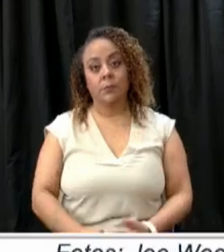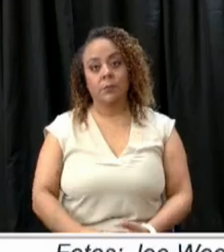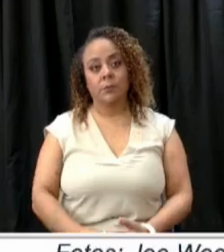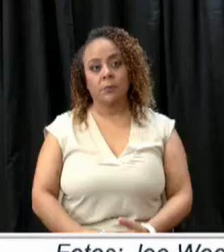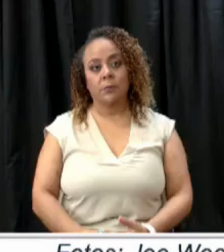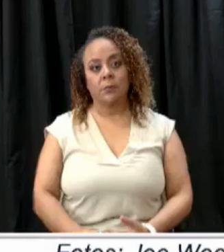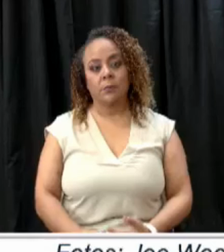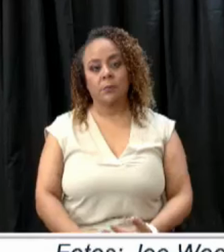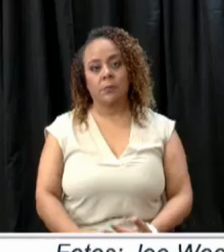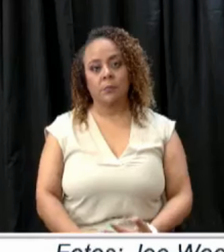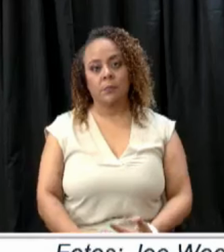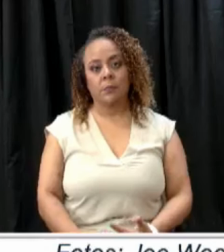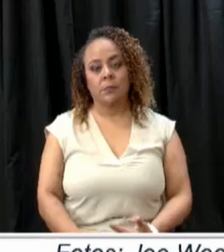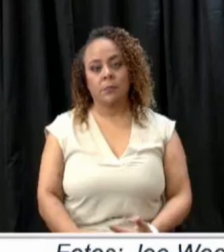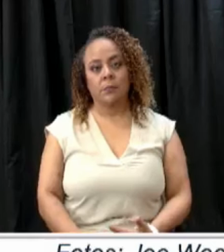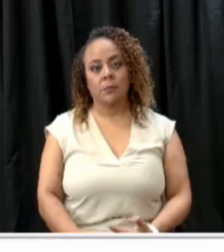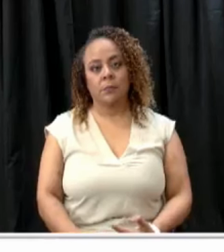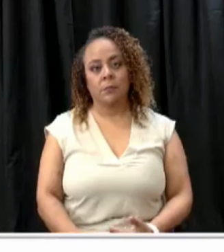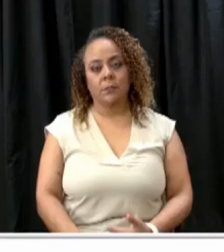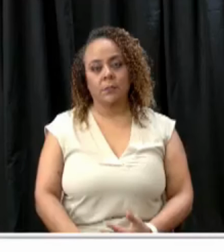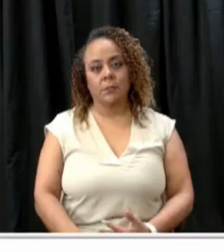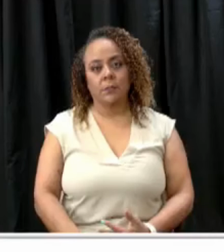La siguiente.